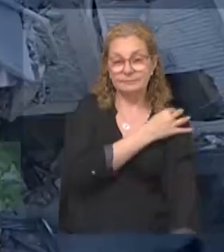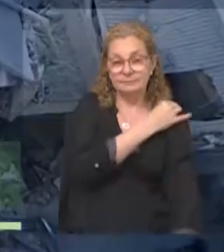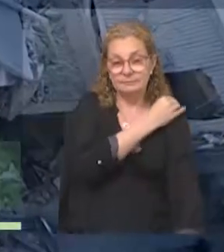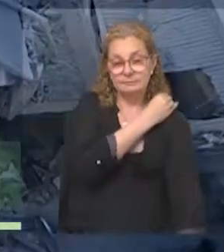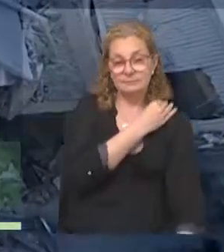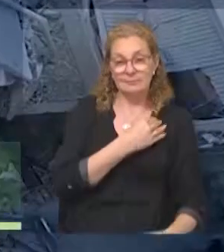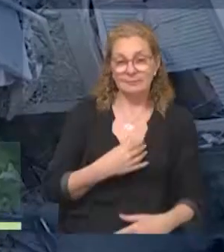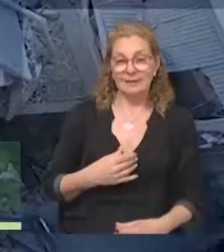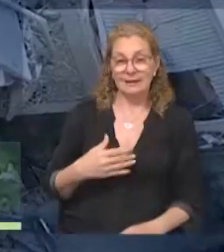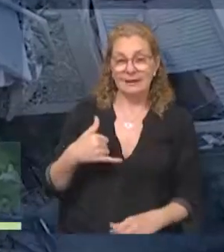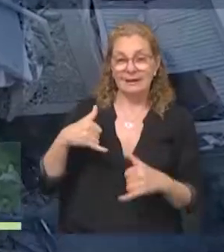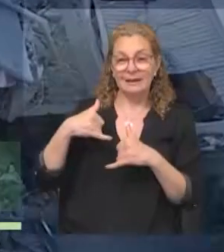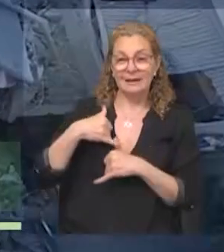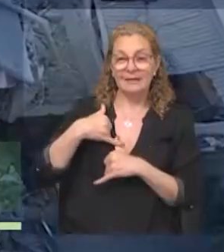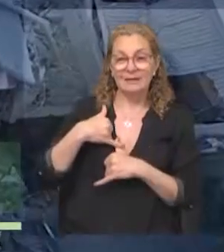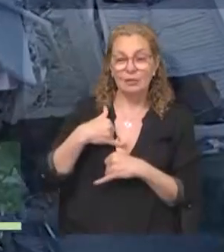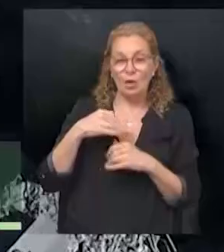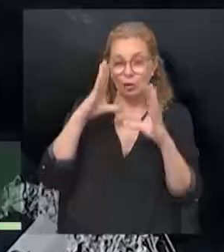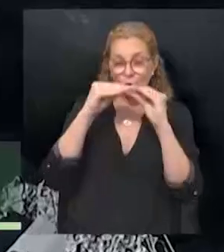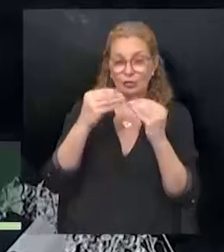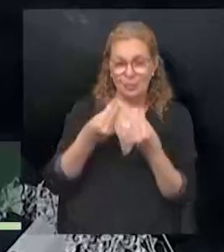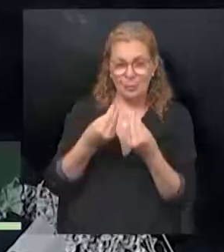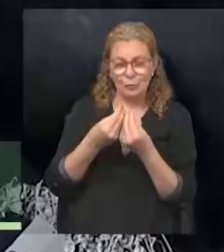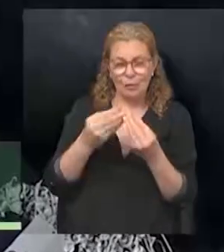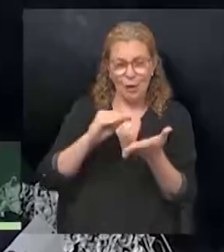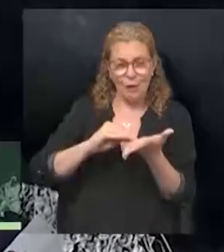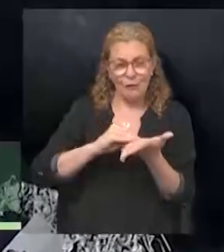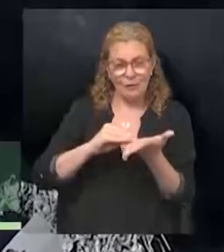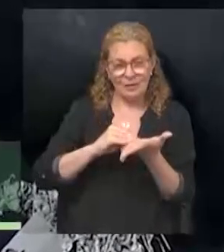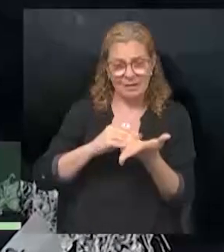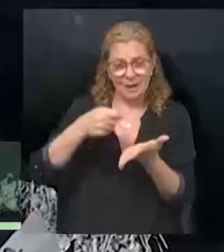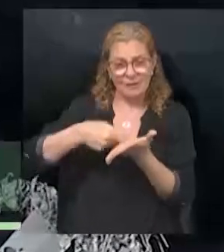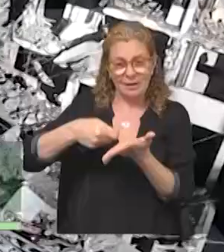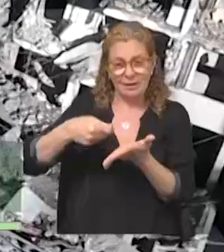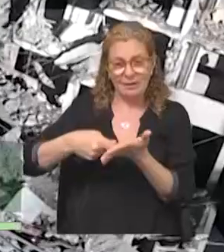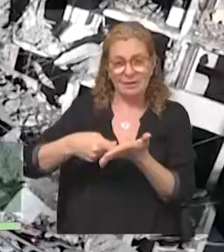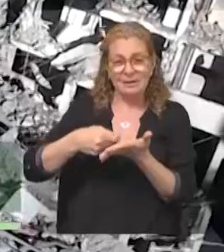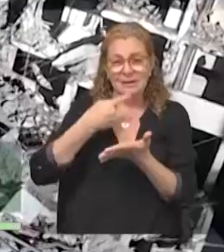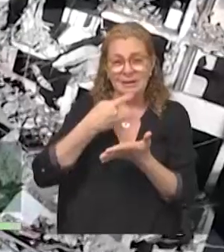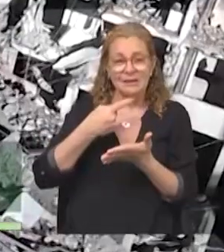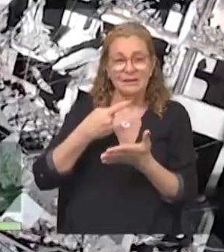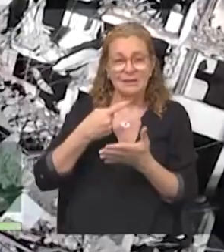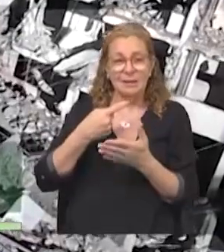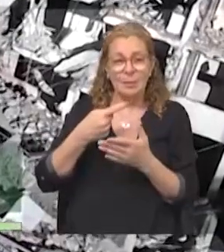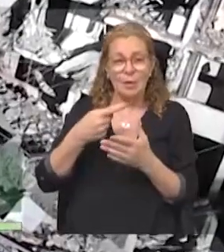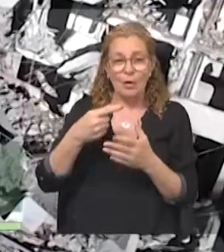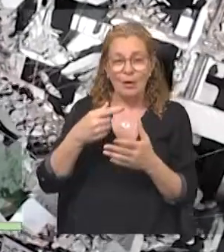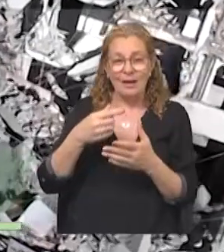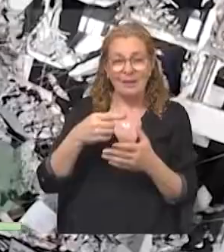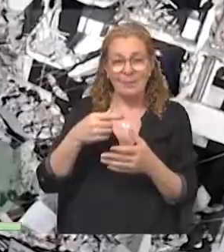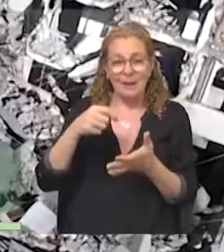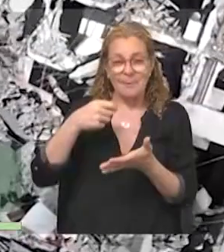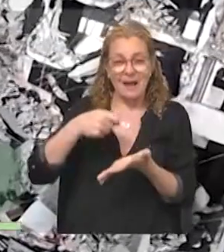el ejército israelí atacó anoche decenas de oficinas y sucursales de la entidad financiera cardal San utilizada por hisbol para pagar los